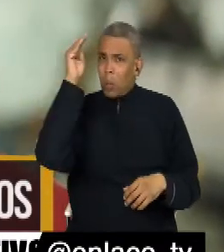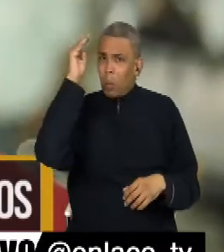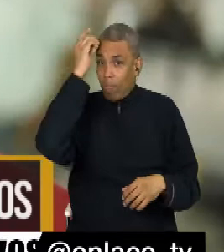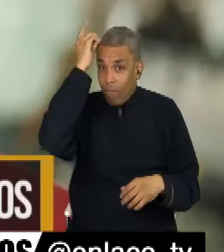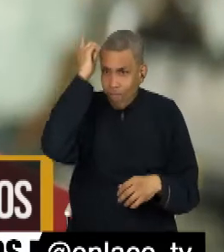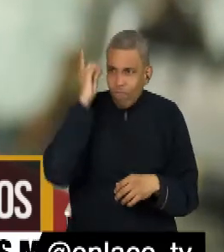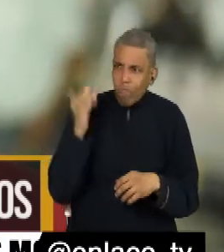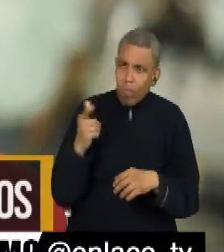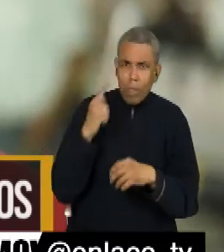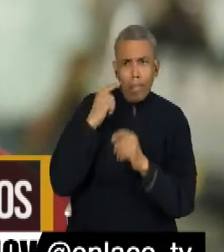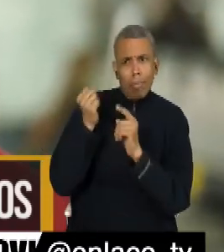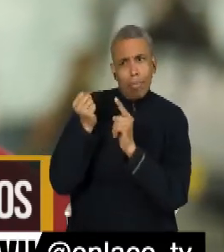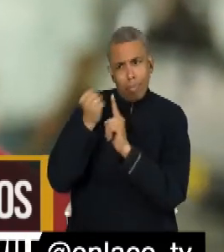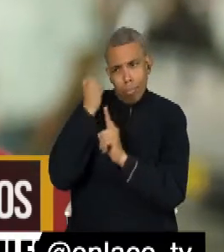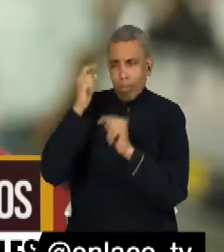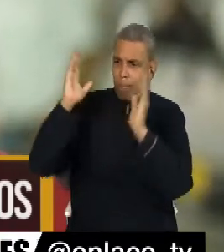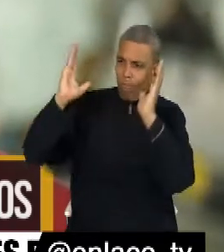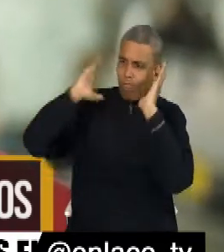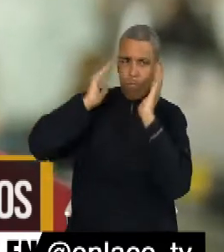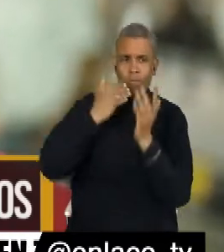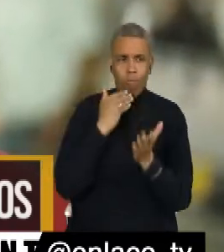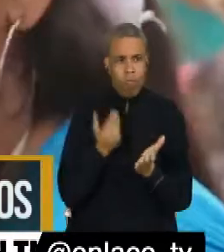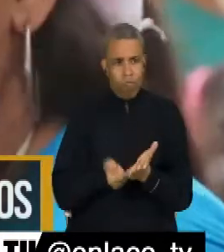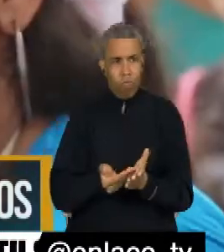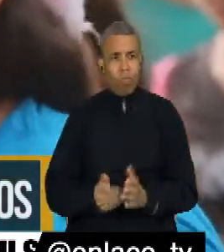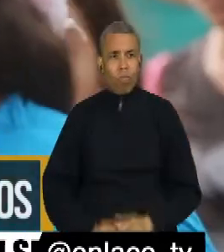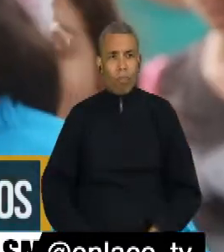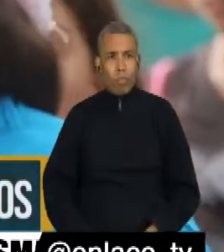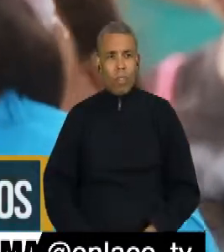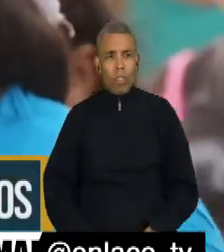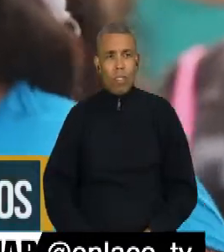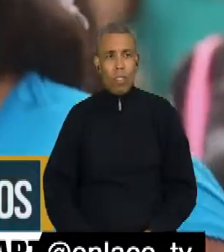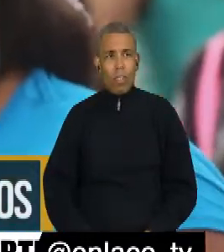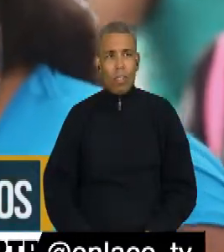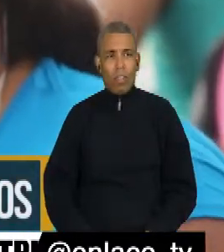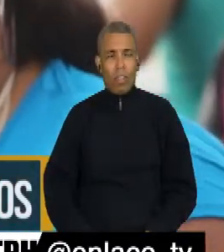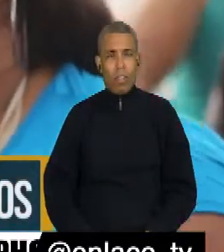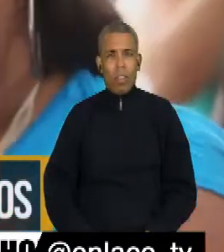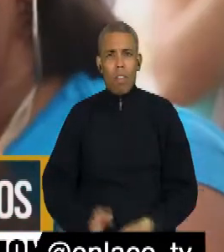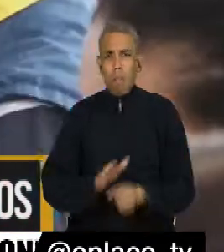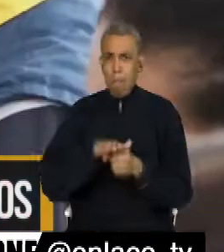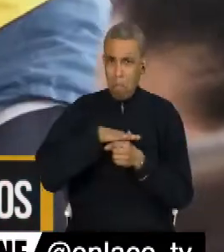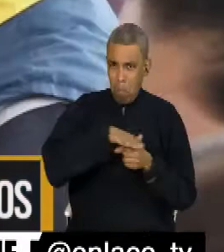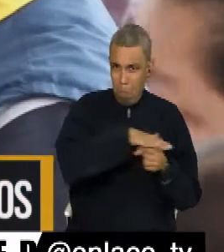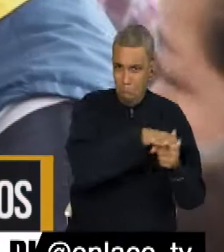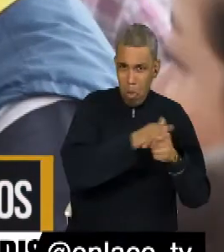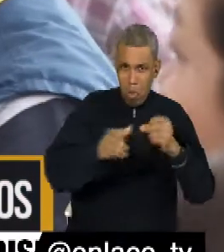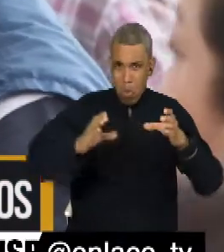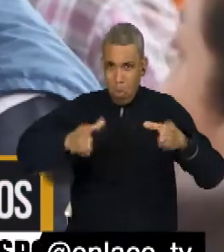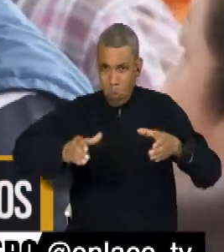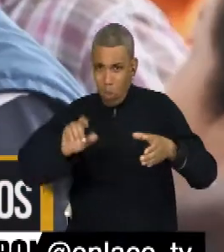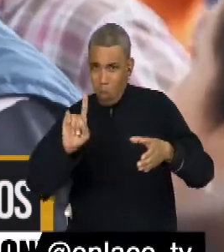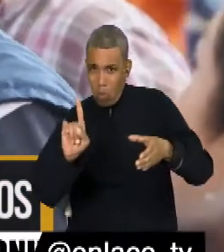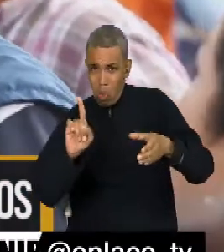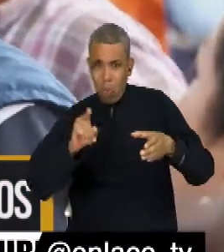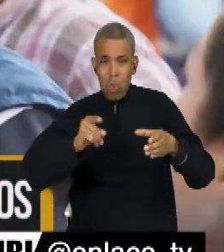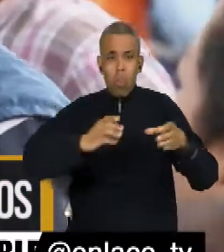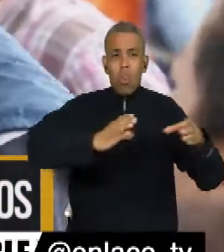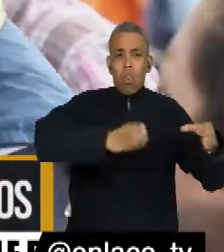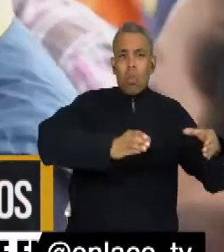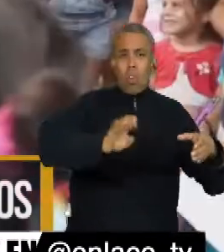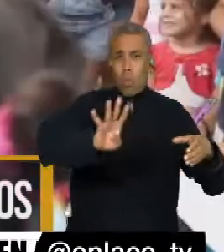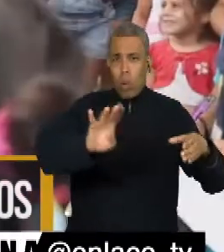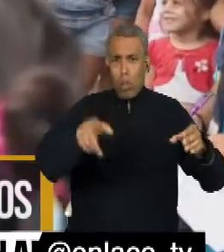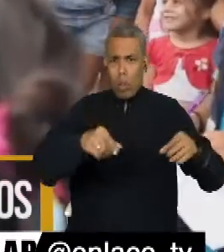se acuerdan de esta gente que realmente necesita. Damnificados de las comunas 1 y 4 que se encuentran en alto riesgo por el